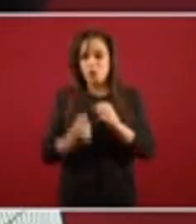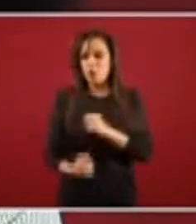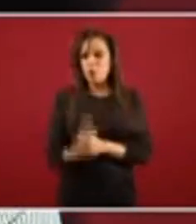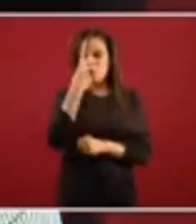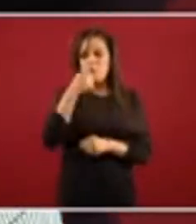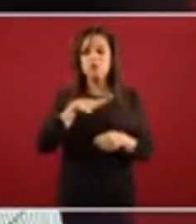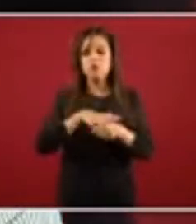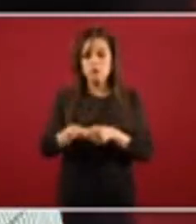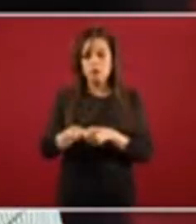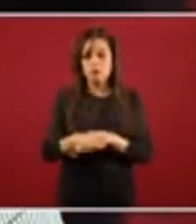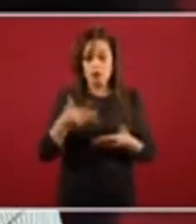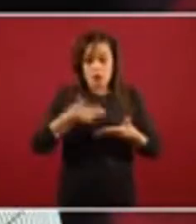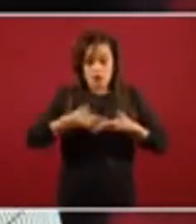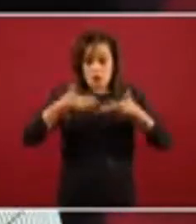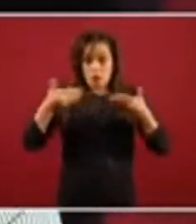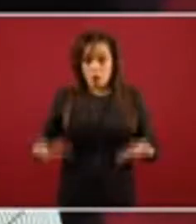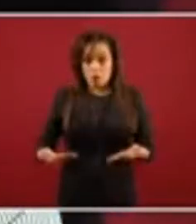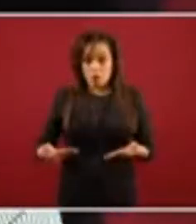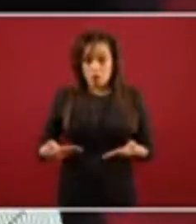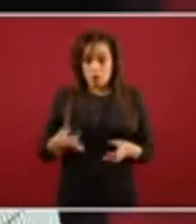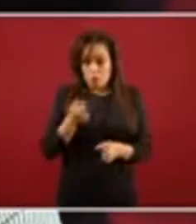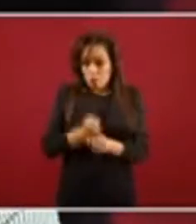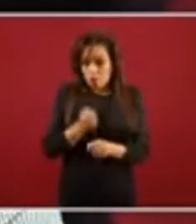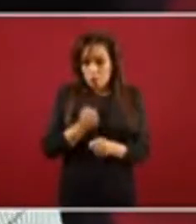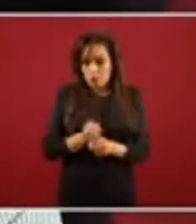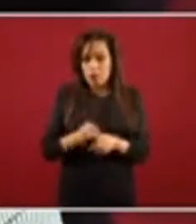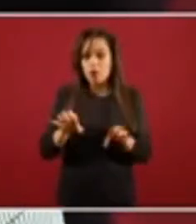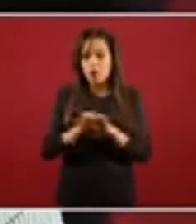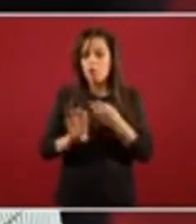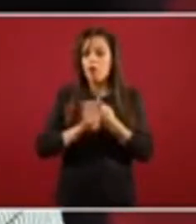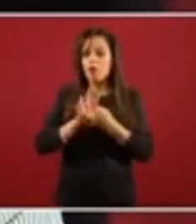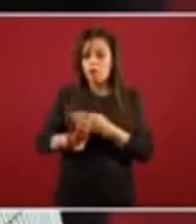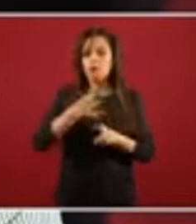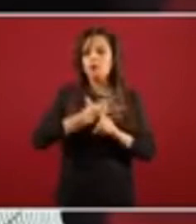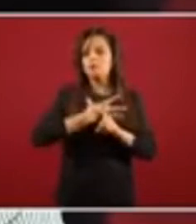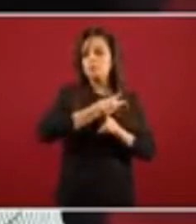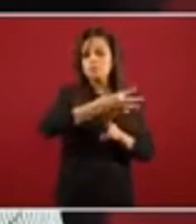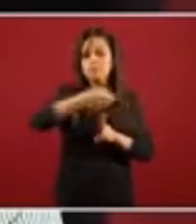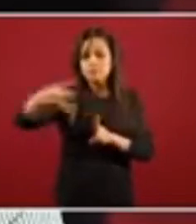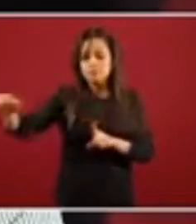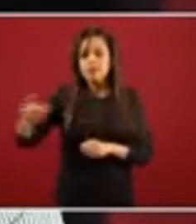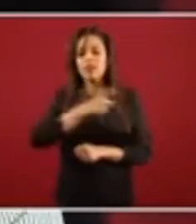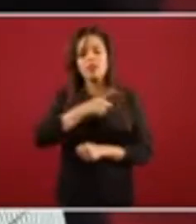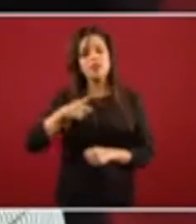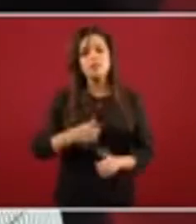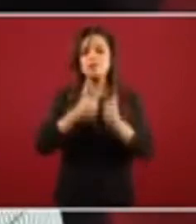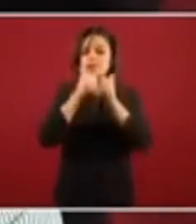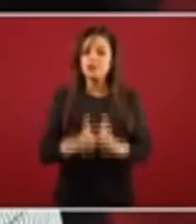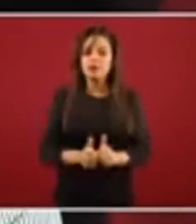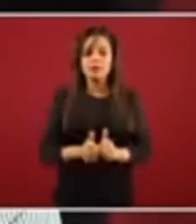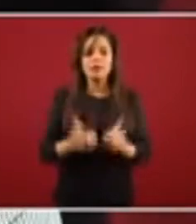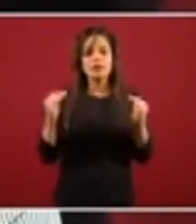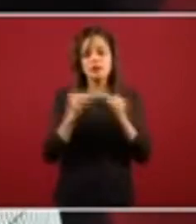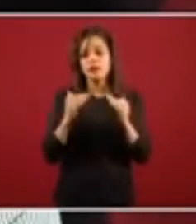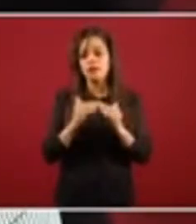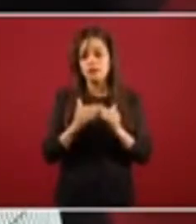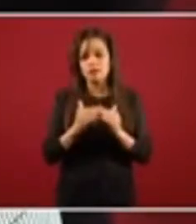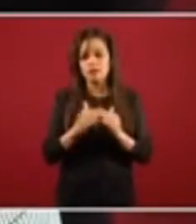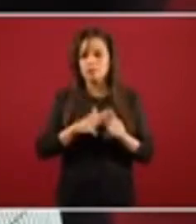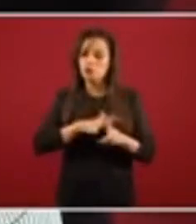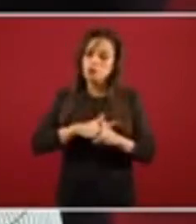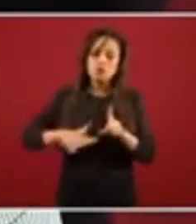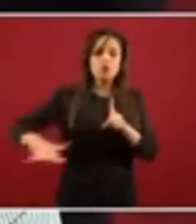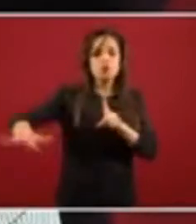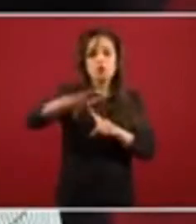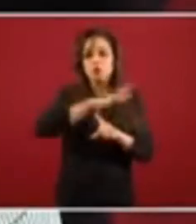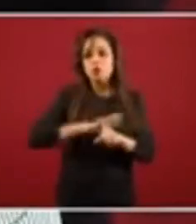hoy la transmisión es quedándonos en nuestras casas en forma masiva, todas